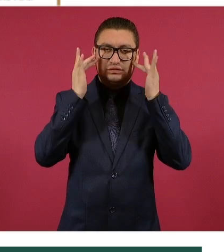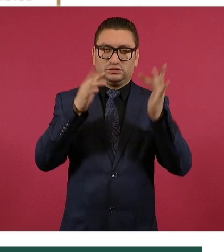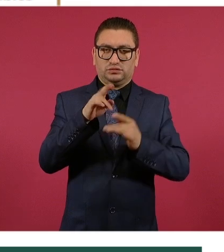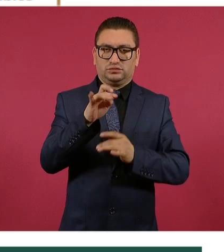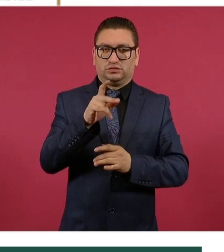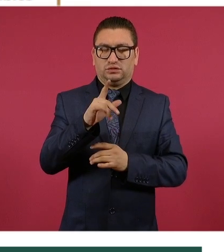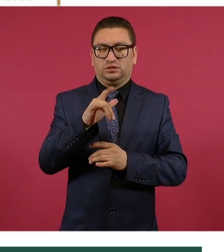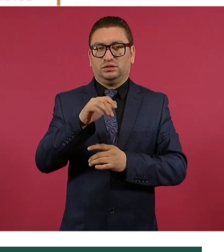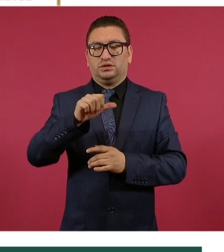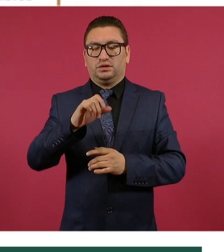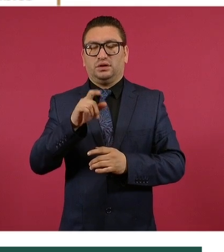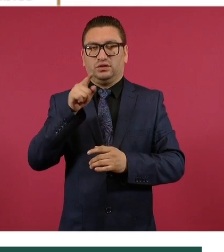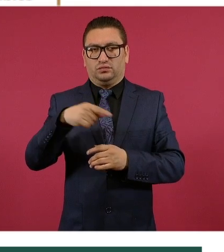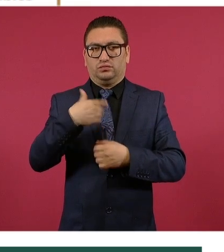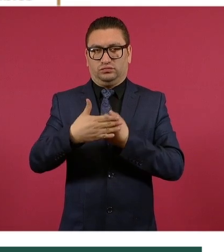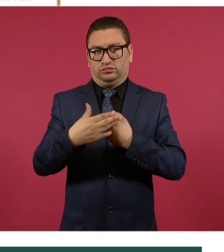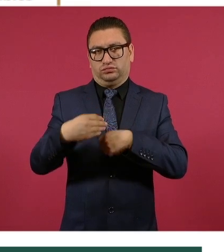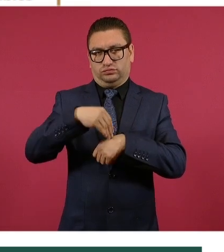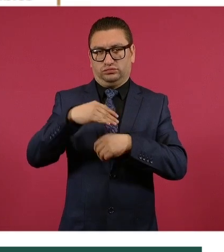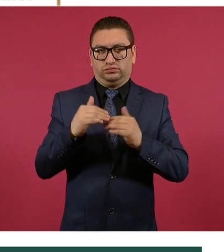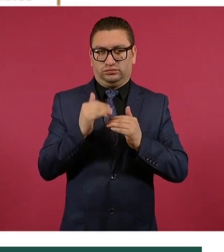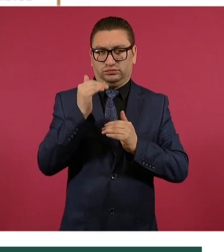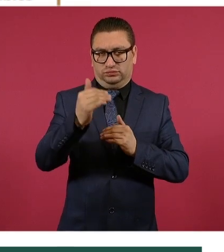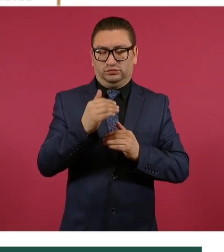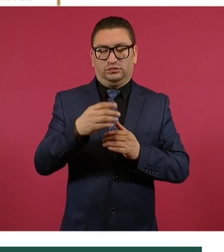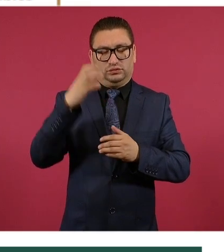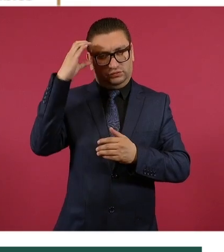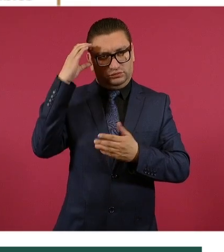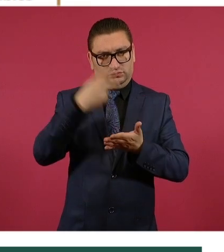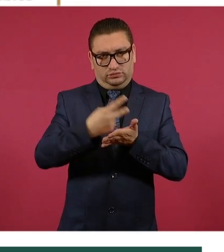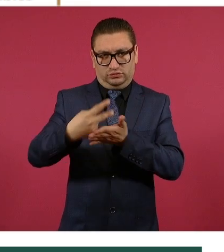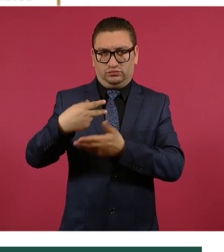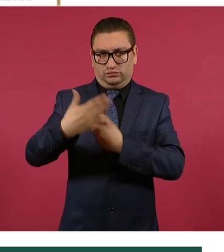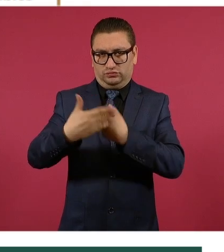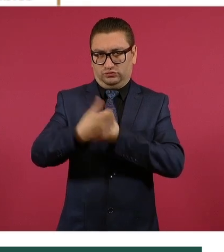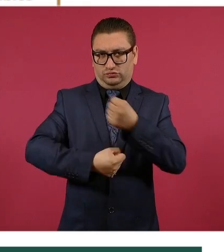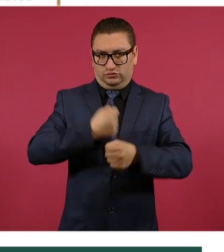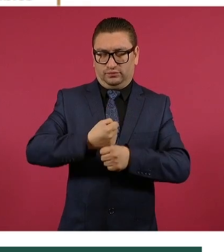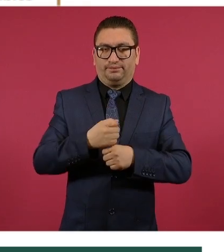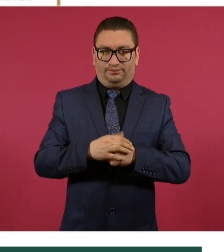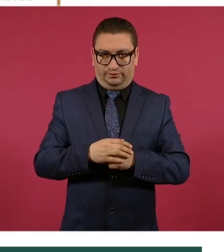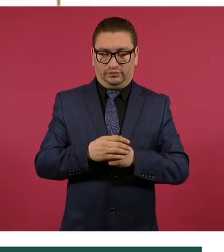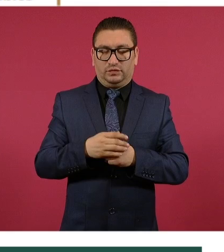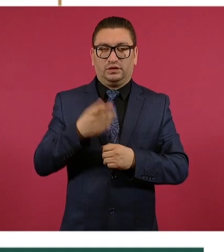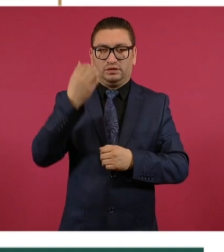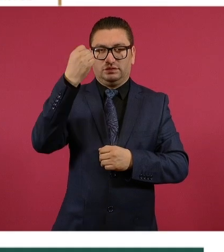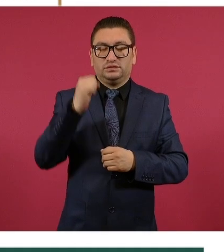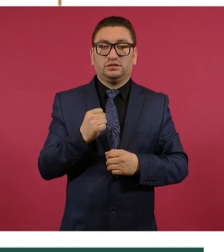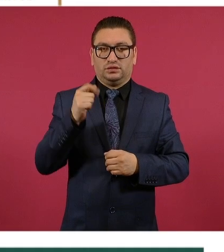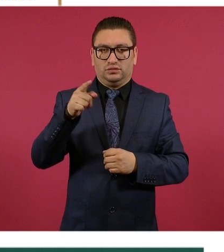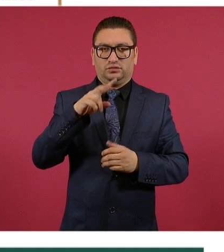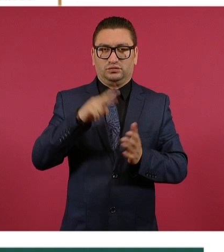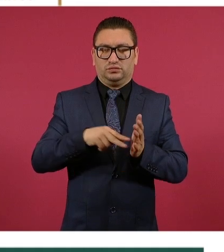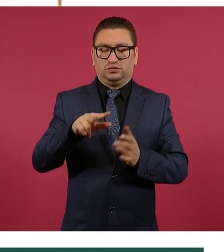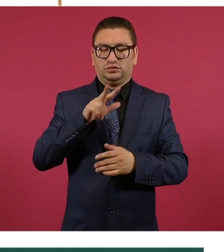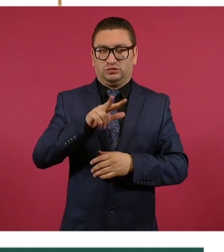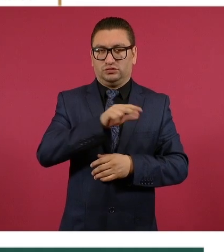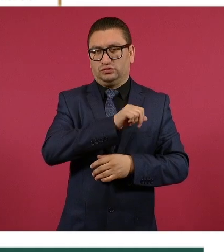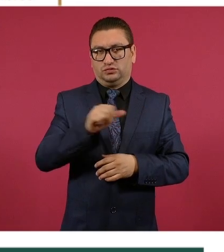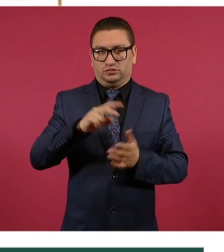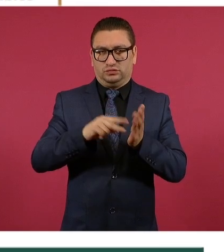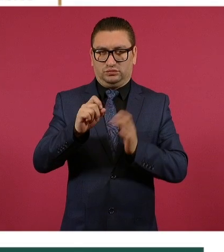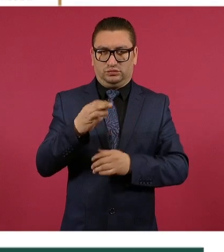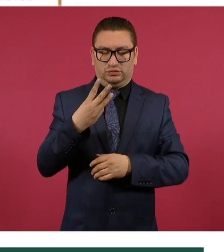Mulegé, otro tanto el número de camas sensibles el próximo año. En el caso de Sinaloa, de 2018 a la fecha,